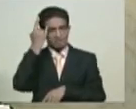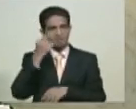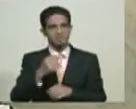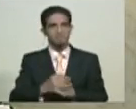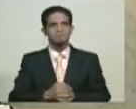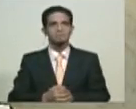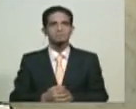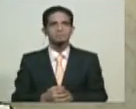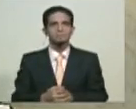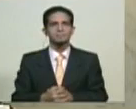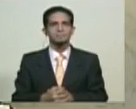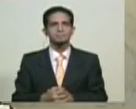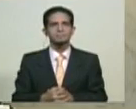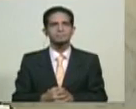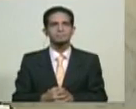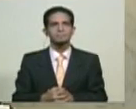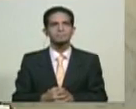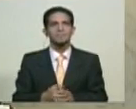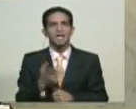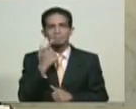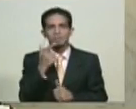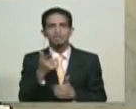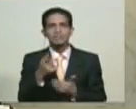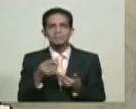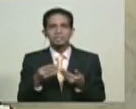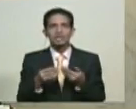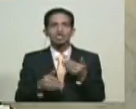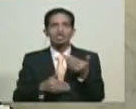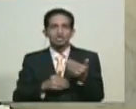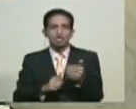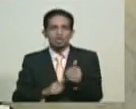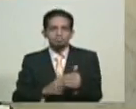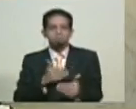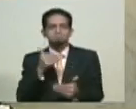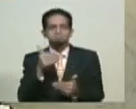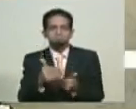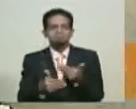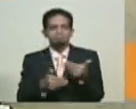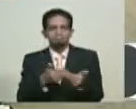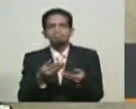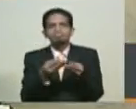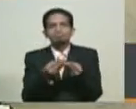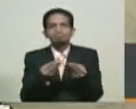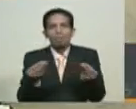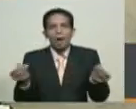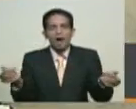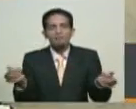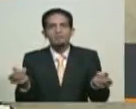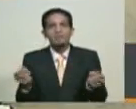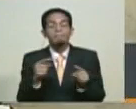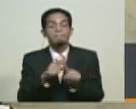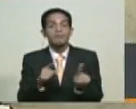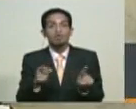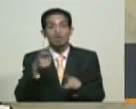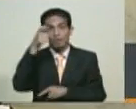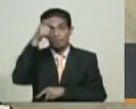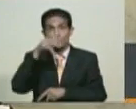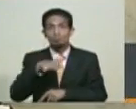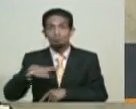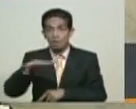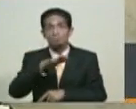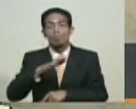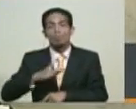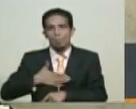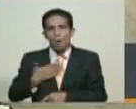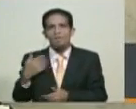la canción. Entre suavecita la reconversión monetaria. Pero ya nuestro pueblo tenga su capacidad